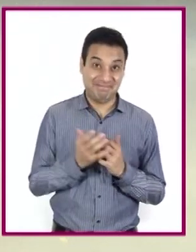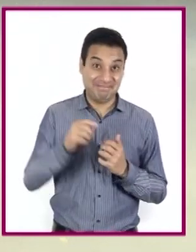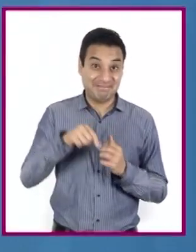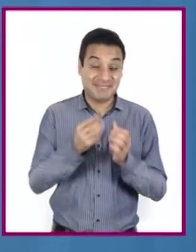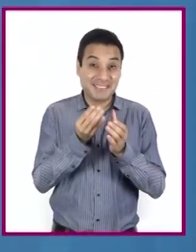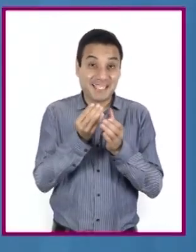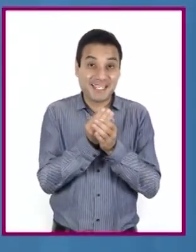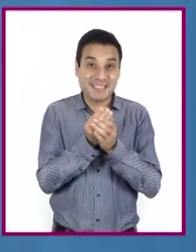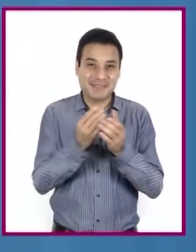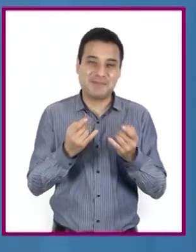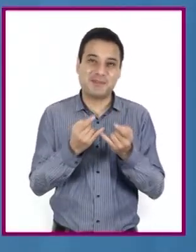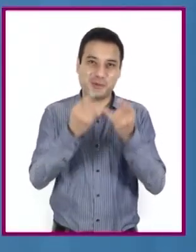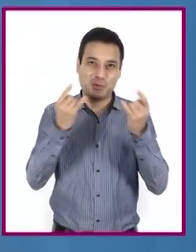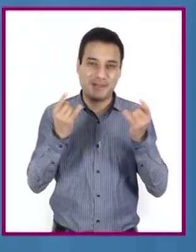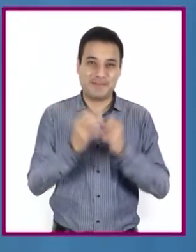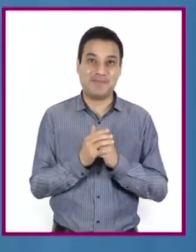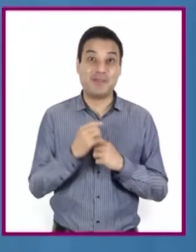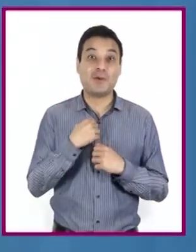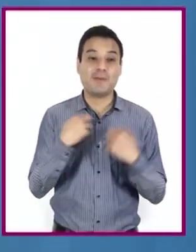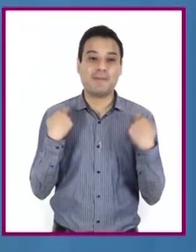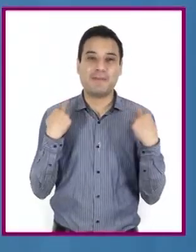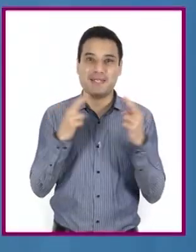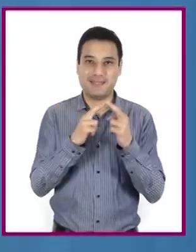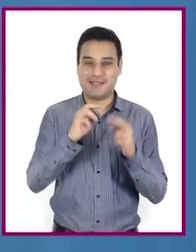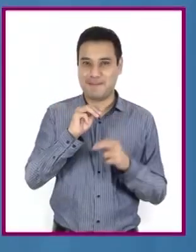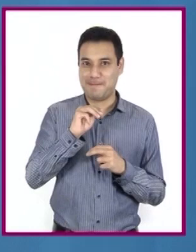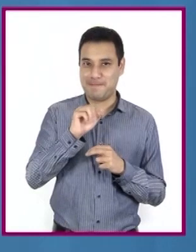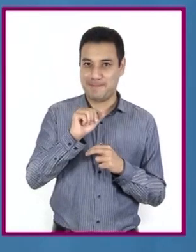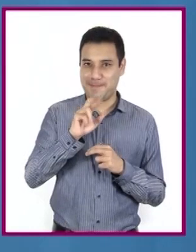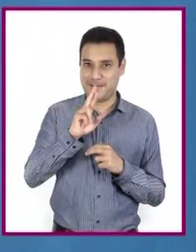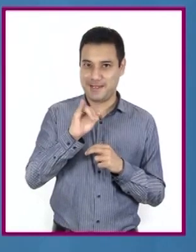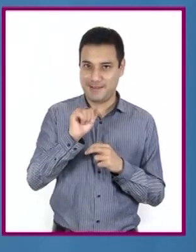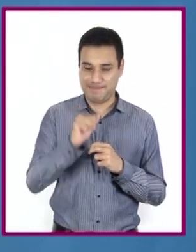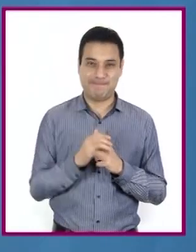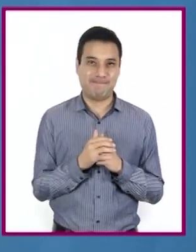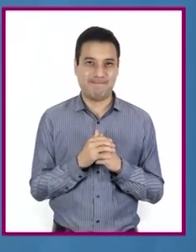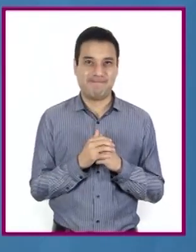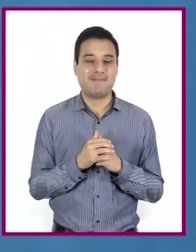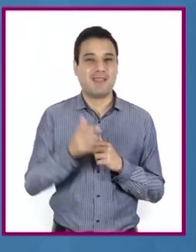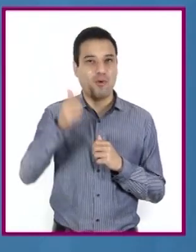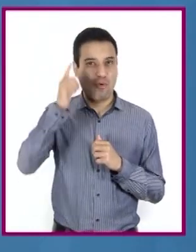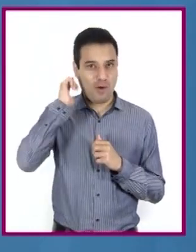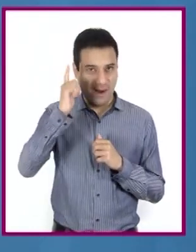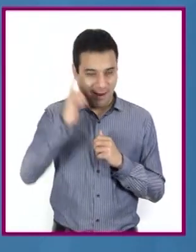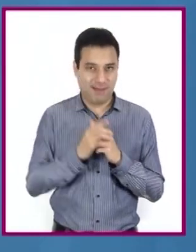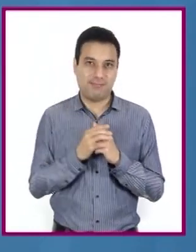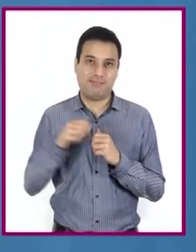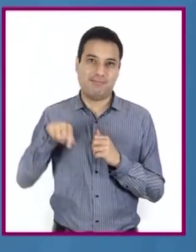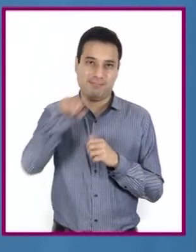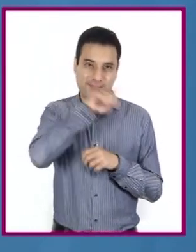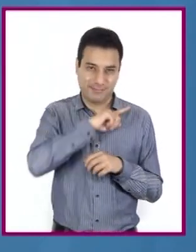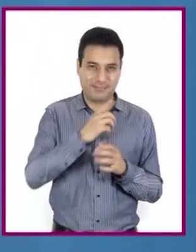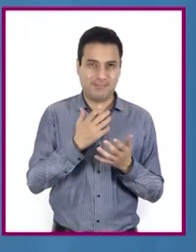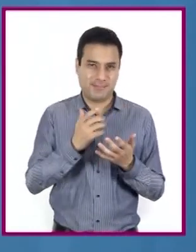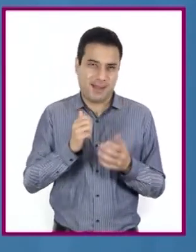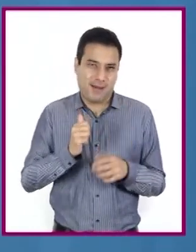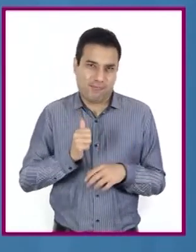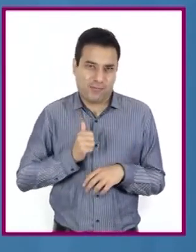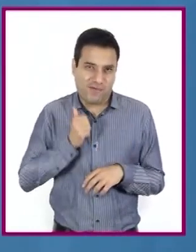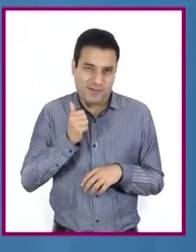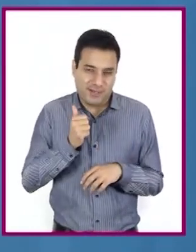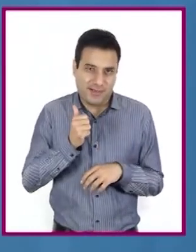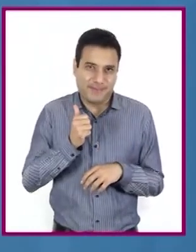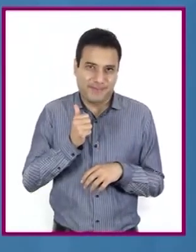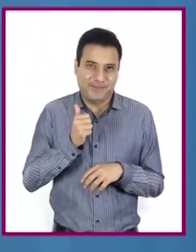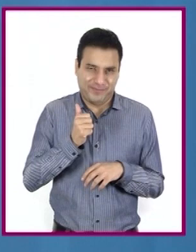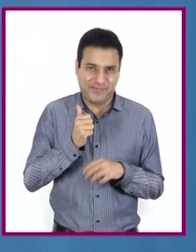Historia. Soy la maestra María del Carmen Pastrana Sánchez. Espero que en estos días estén aprovechando la